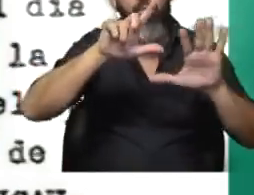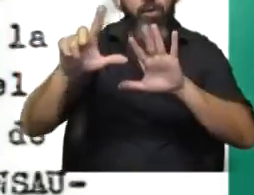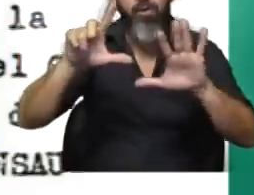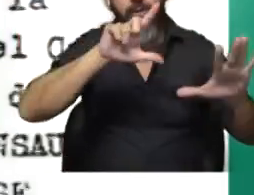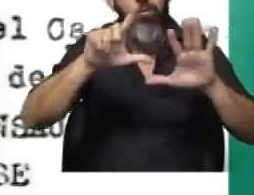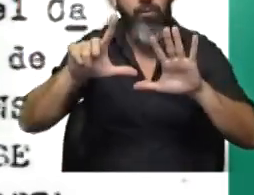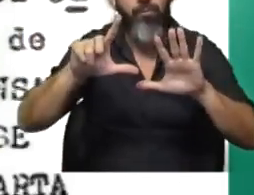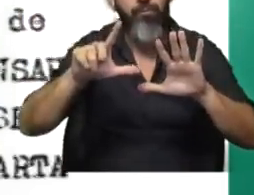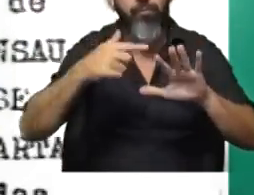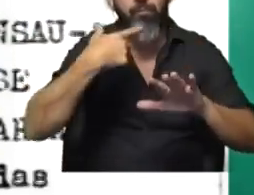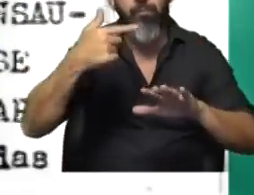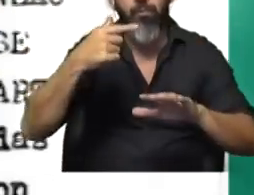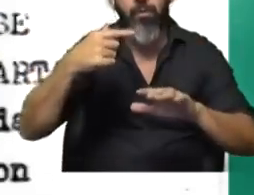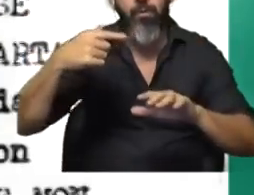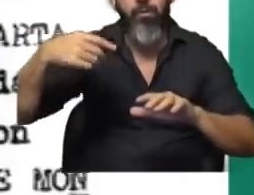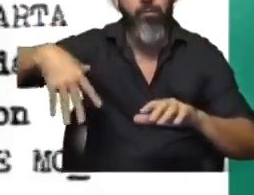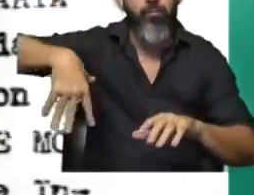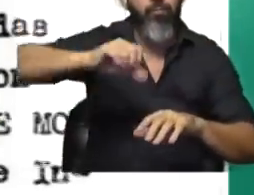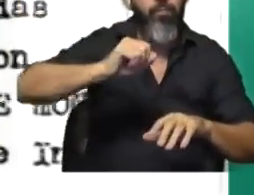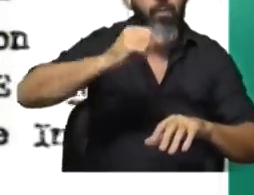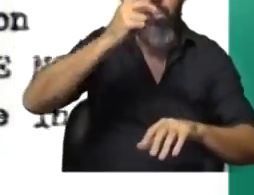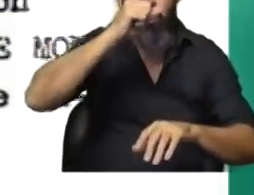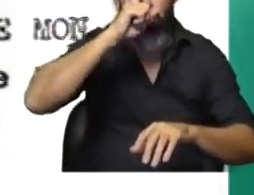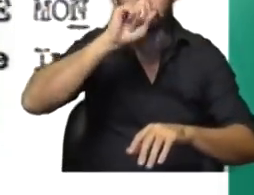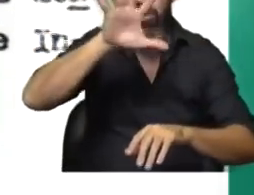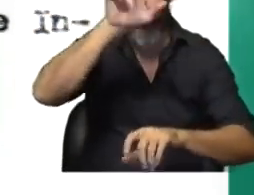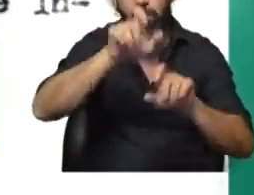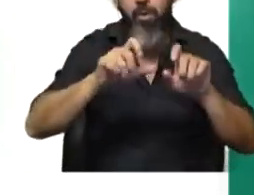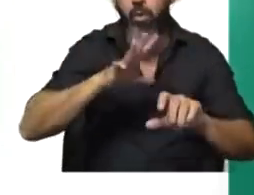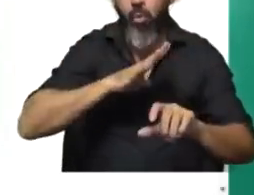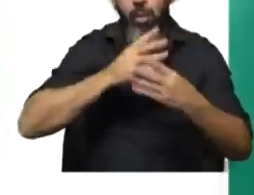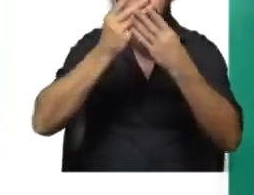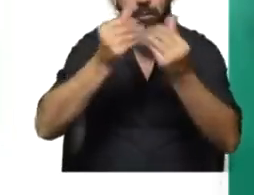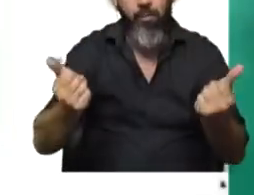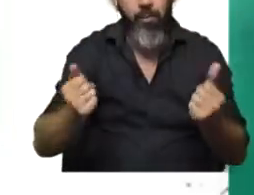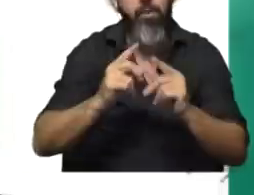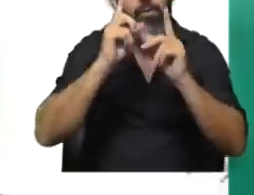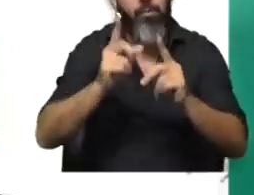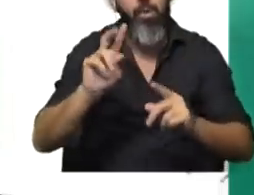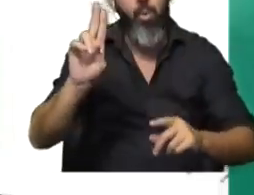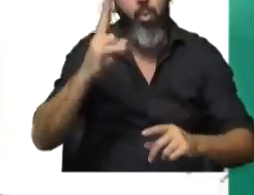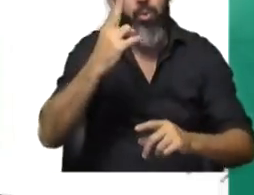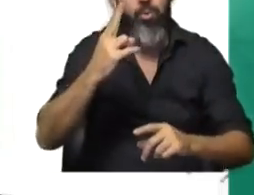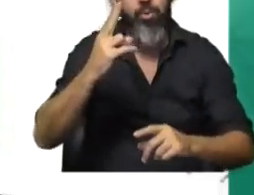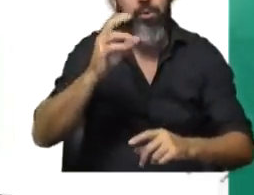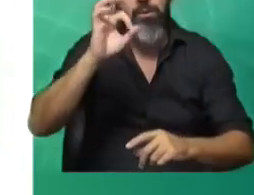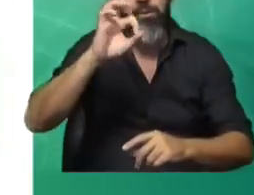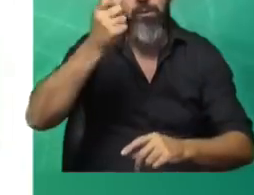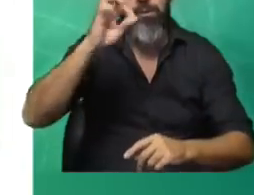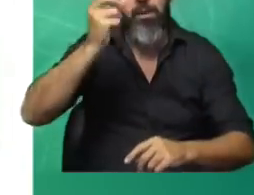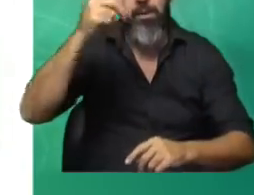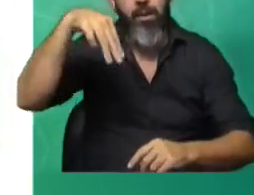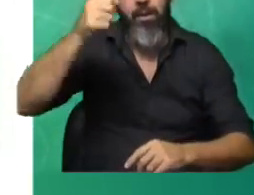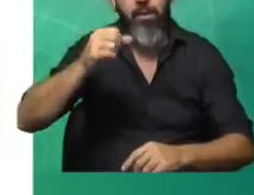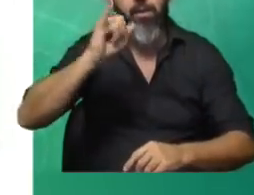consignó el traslado a Buenos Aires de cinco personas que siguen desaparecidas entre ellas los uruguayos Nelson Santana y